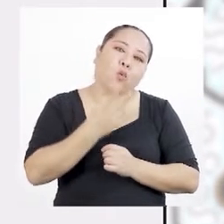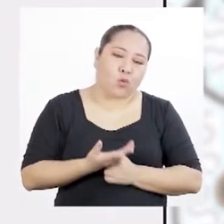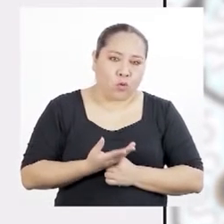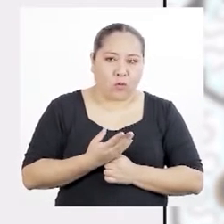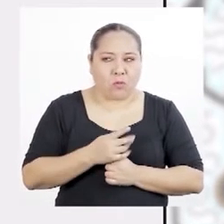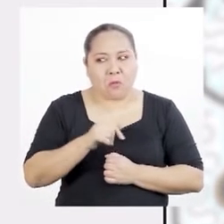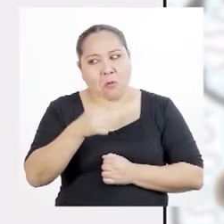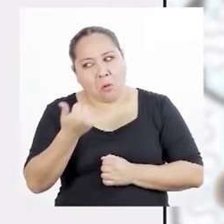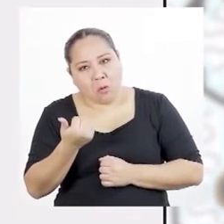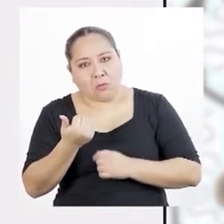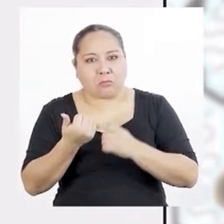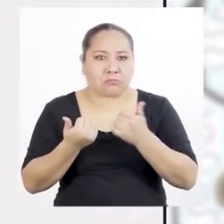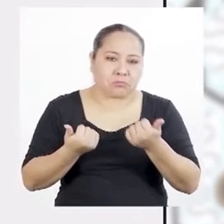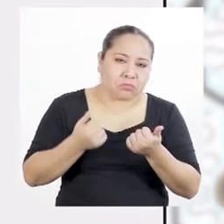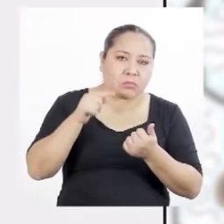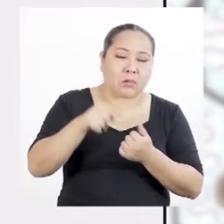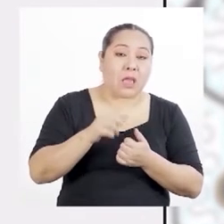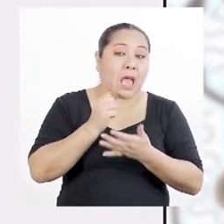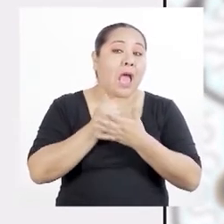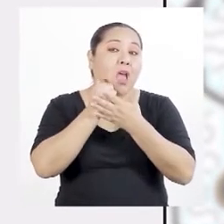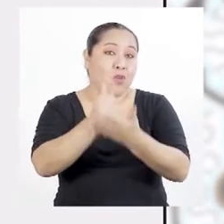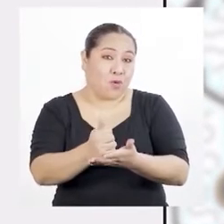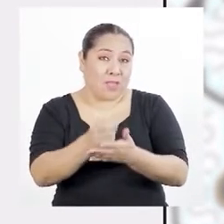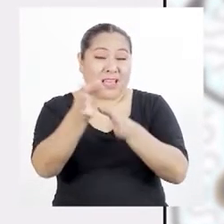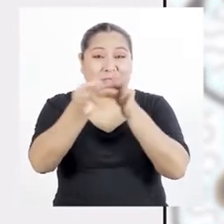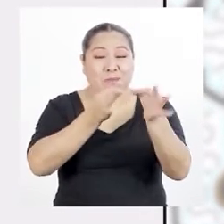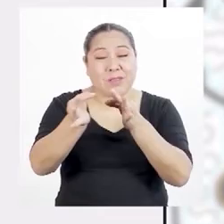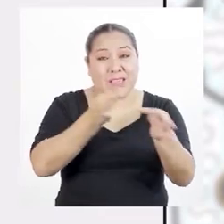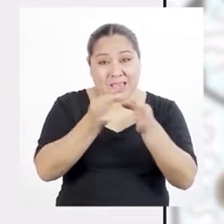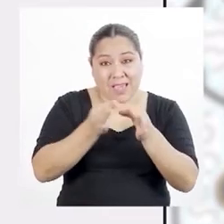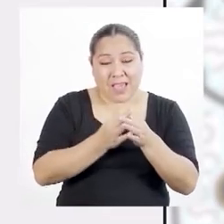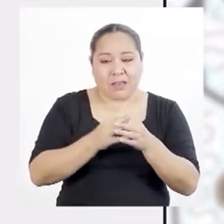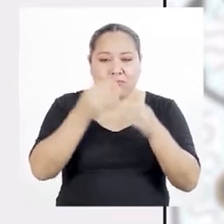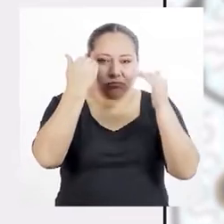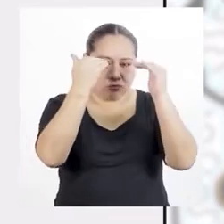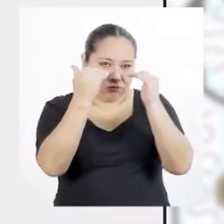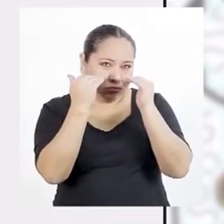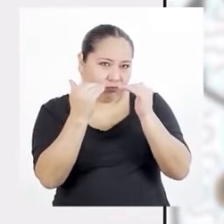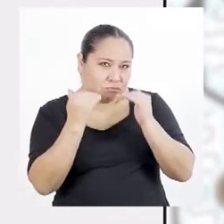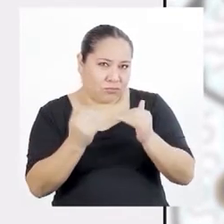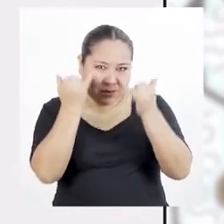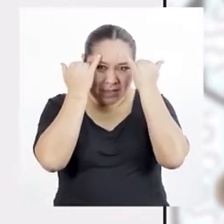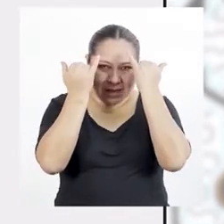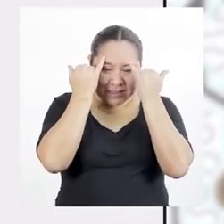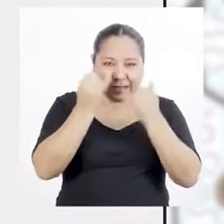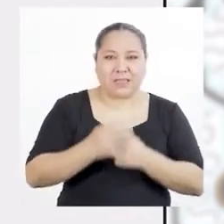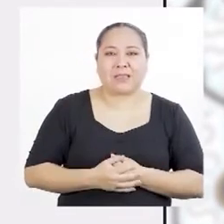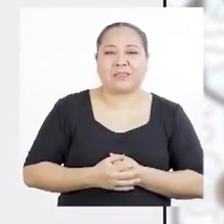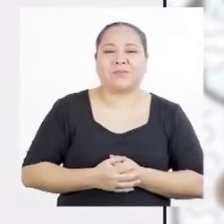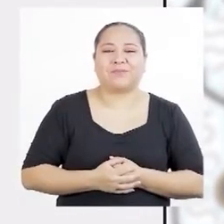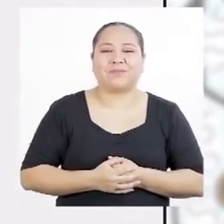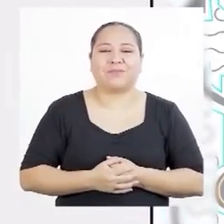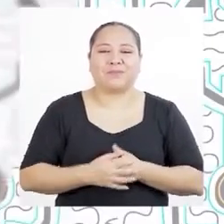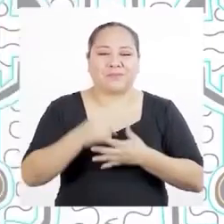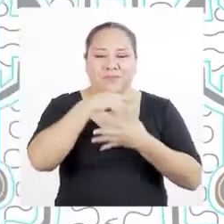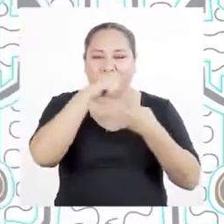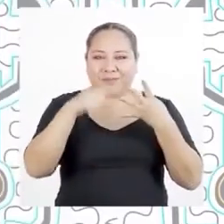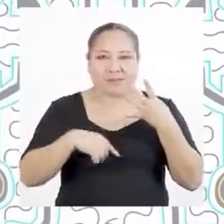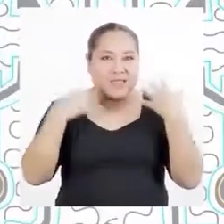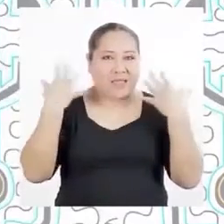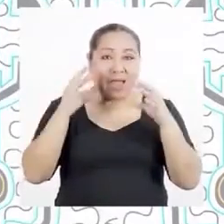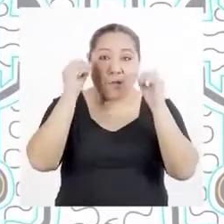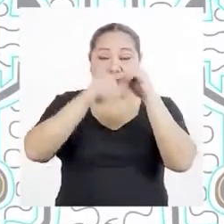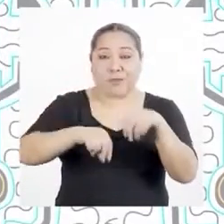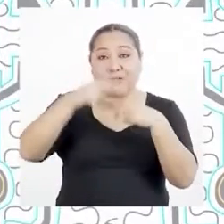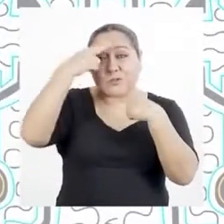un lado, por otro, porque ayuda a exponer y contrastar los diferentes puntos de vista. Ya tenemos la noticia